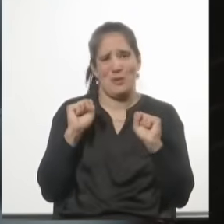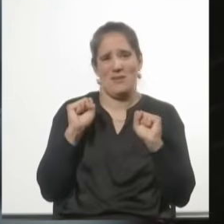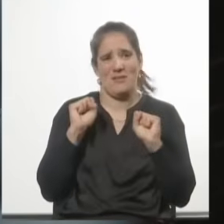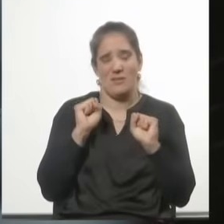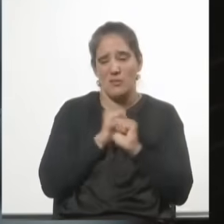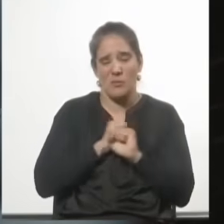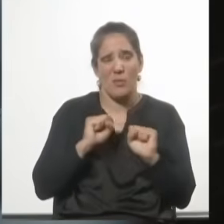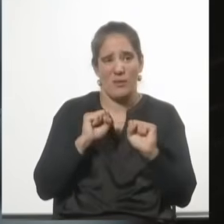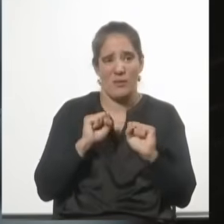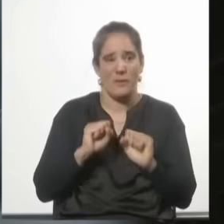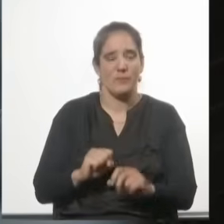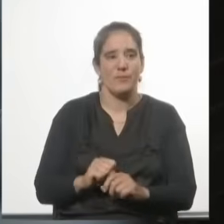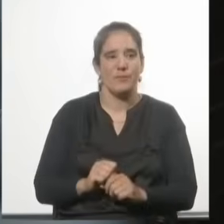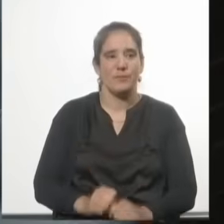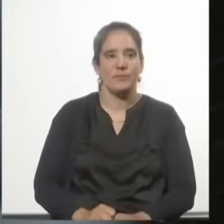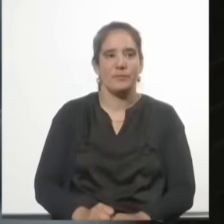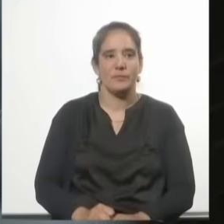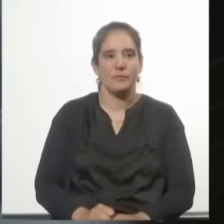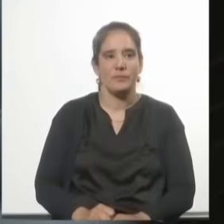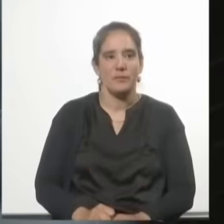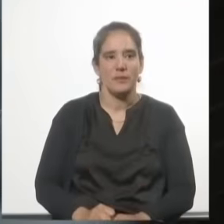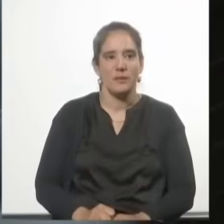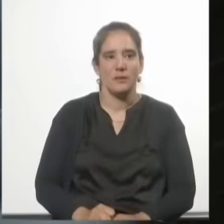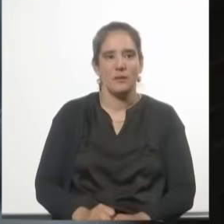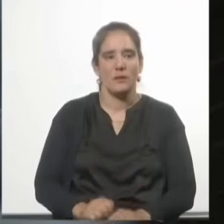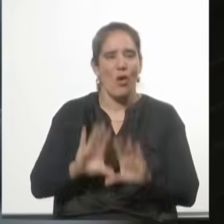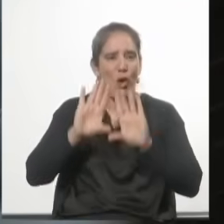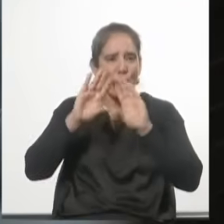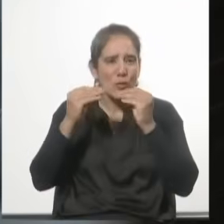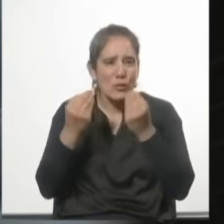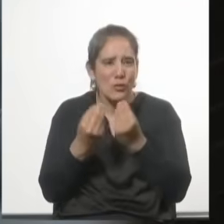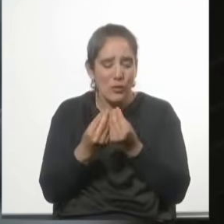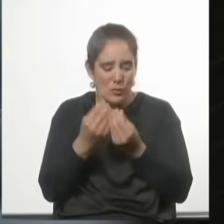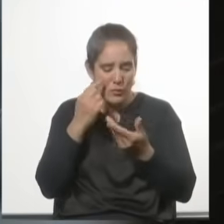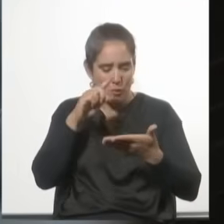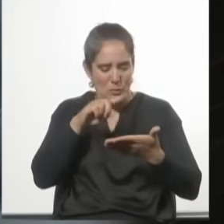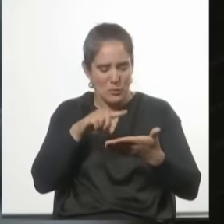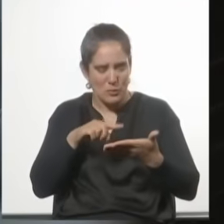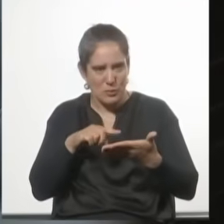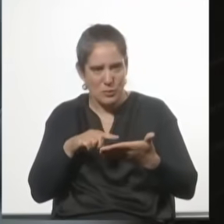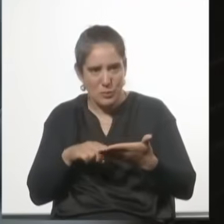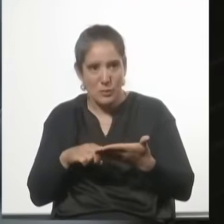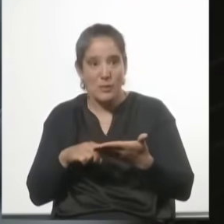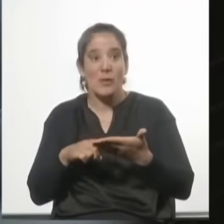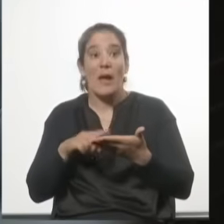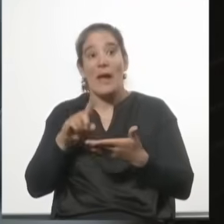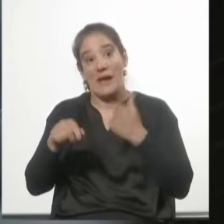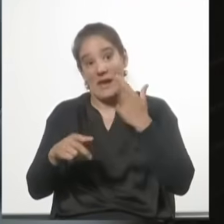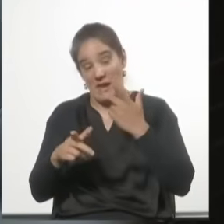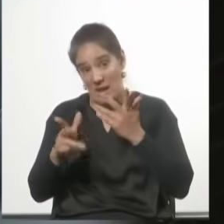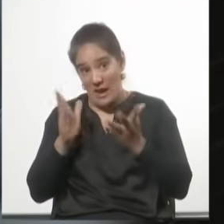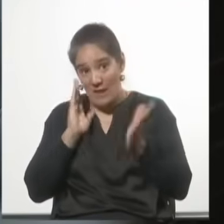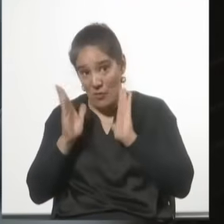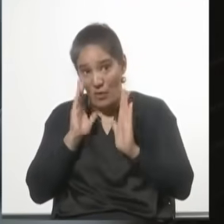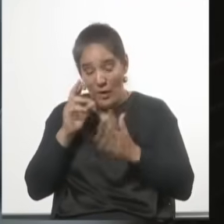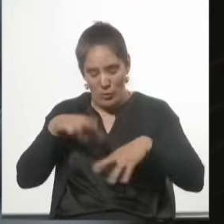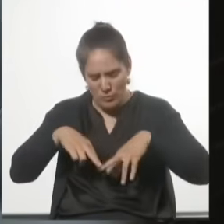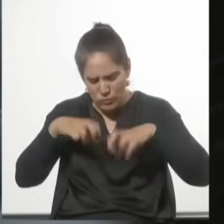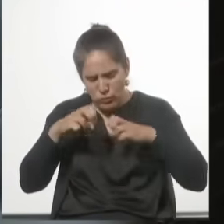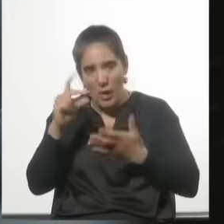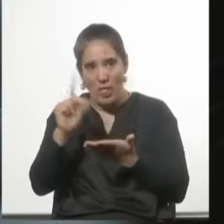todas luces imposible. Todo ello le permite al notario informante alcanzar la siguiente